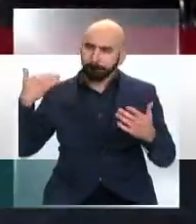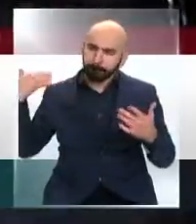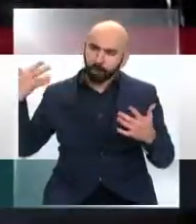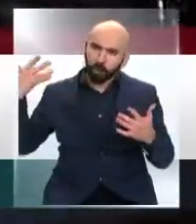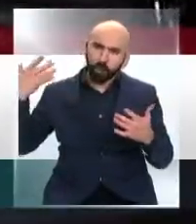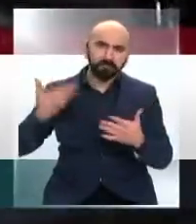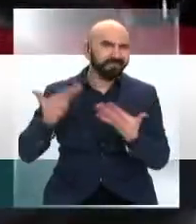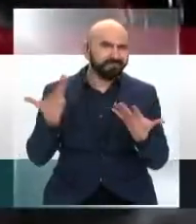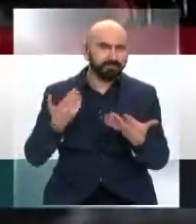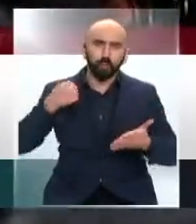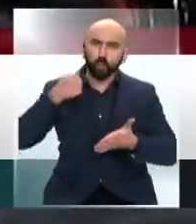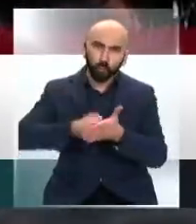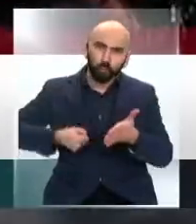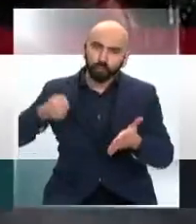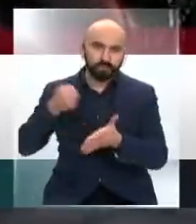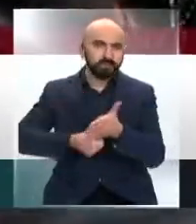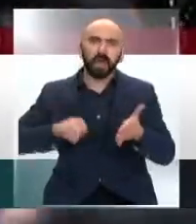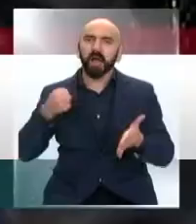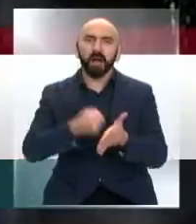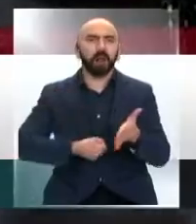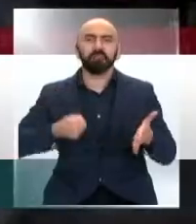luchando